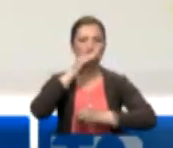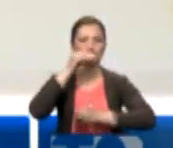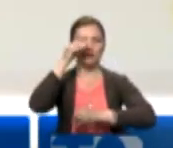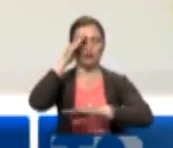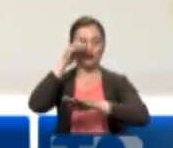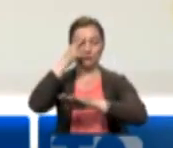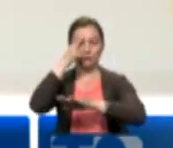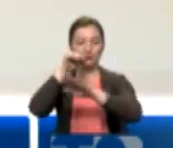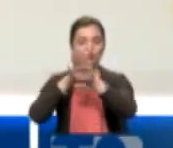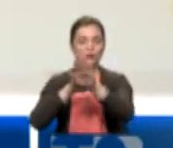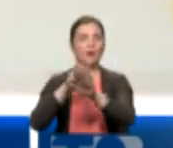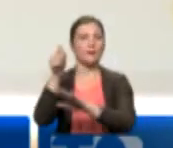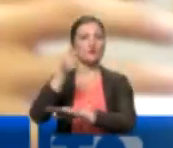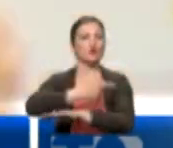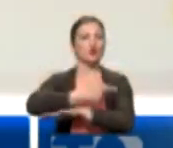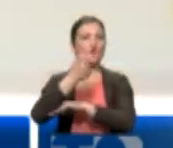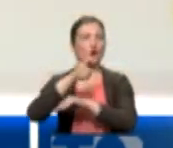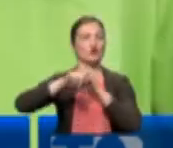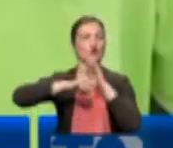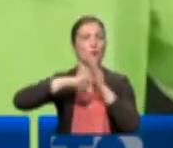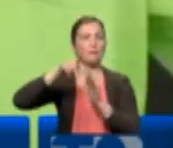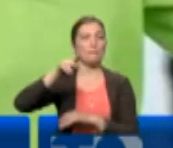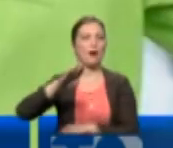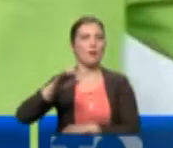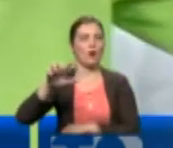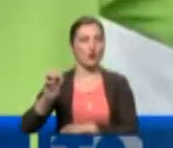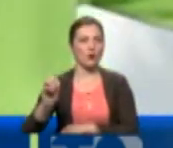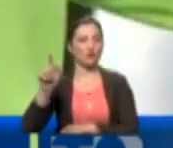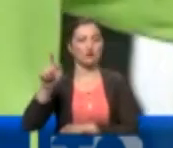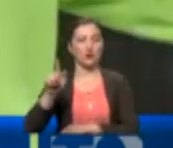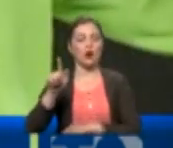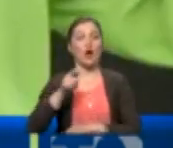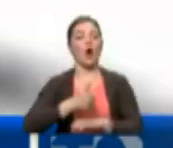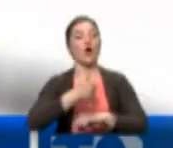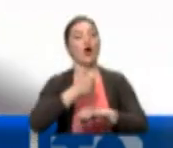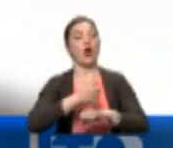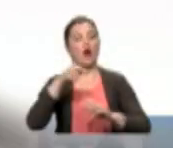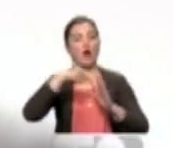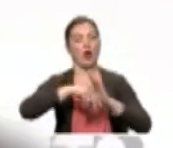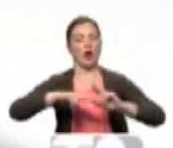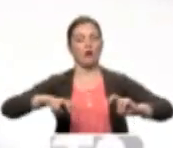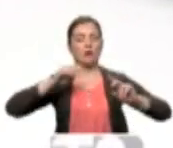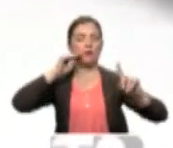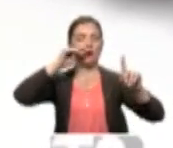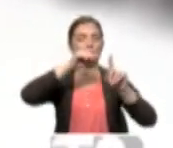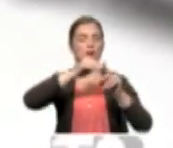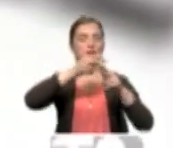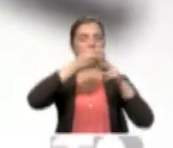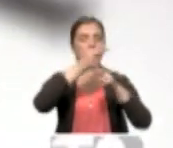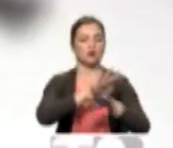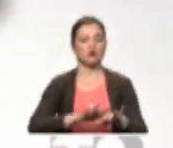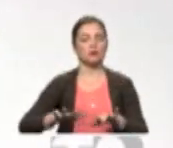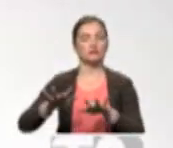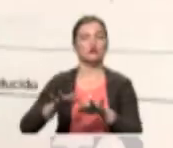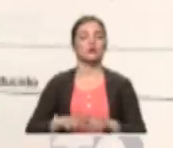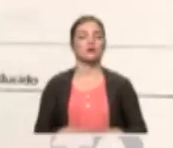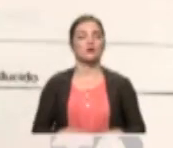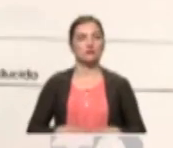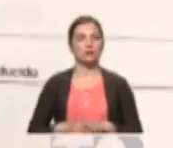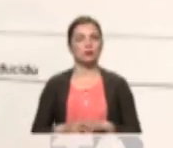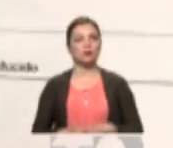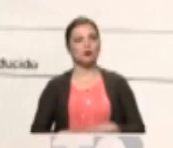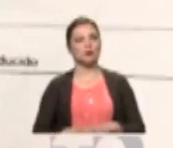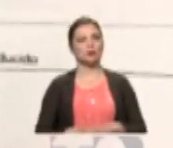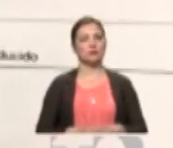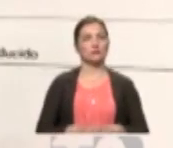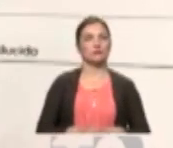el contralor Pablo Celi anunciaba el examen, el expresidente Rafael Correa le enviaba un mensaje a su exsecretario jurídico. Lo tengo,